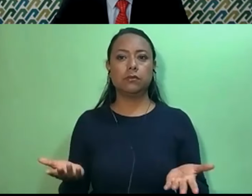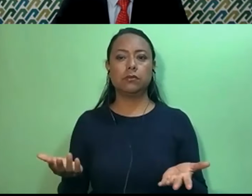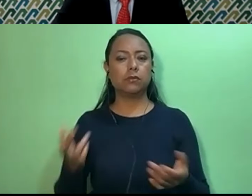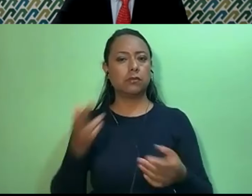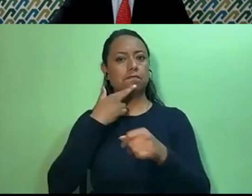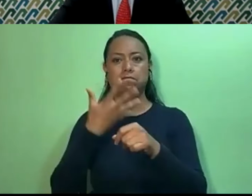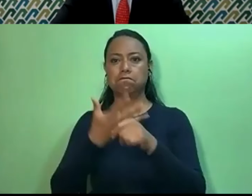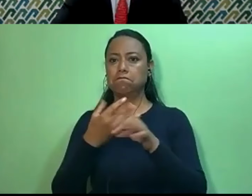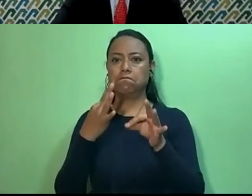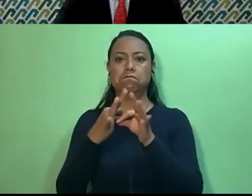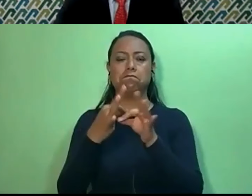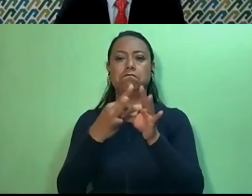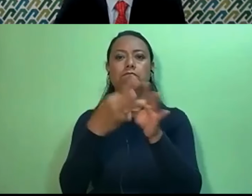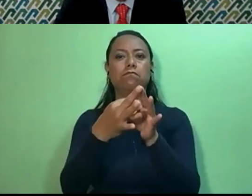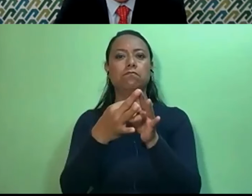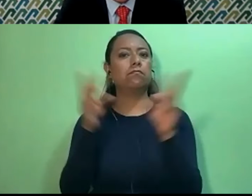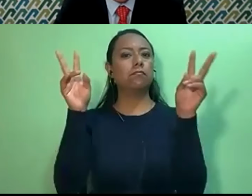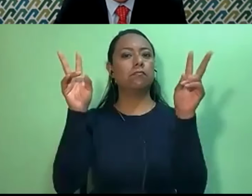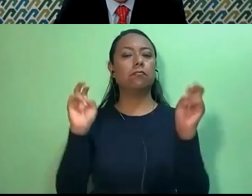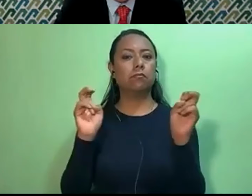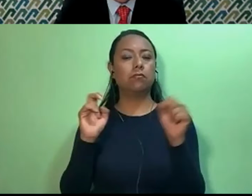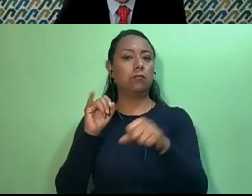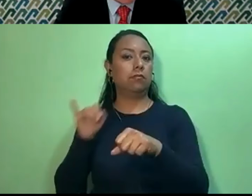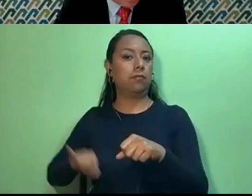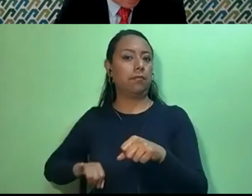responsables en cuanto a la defensa de los intereses fiscales de